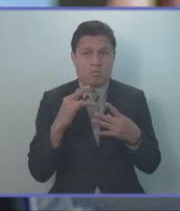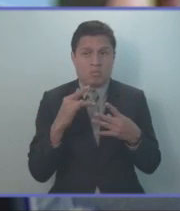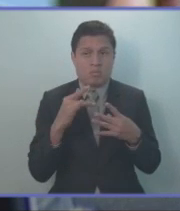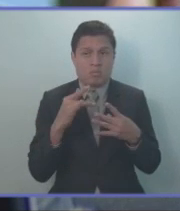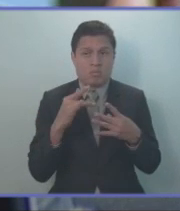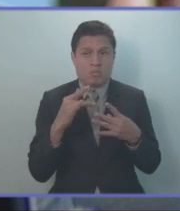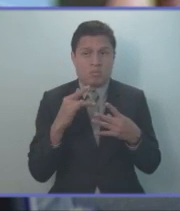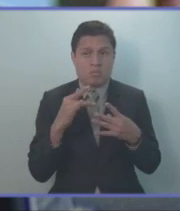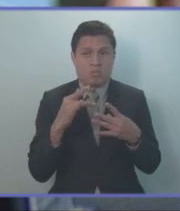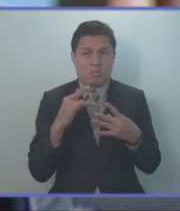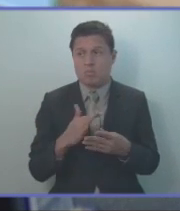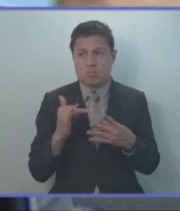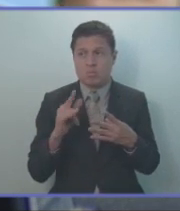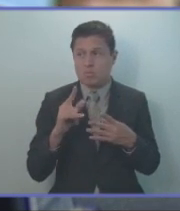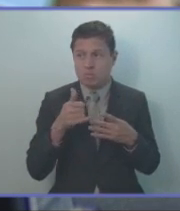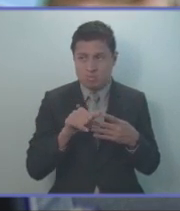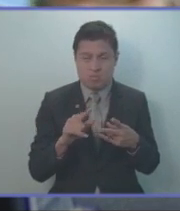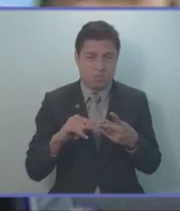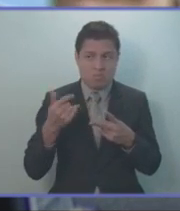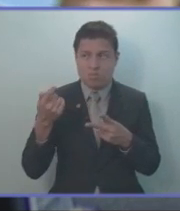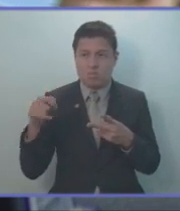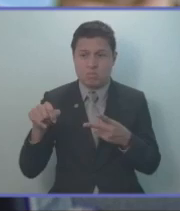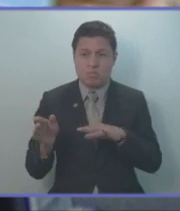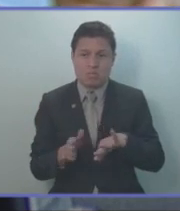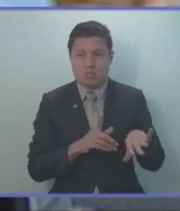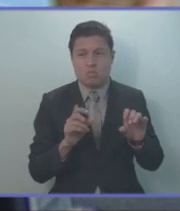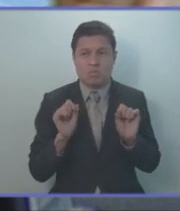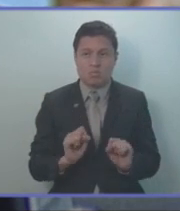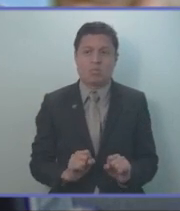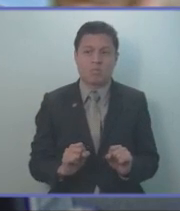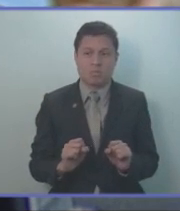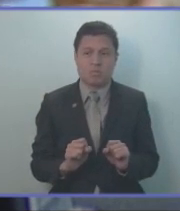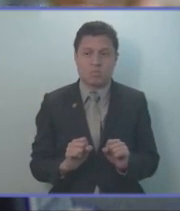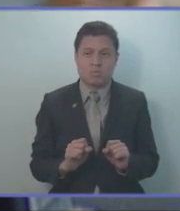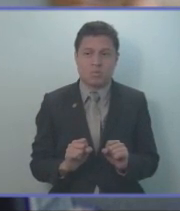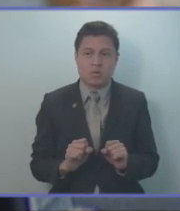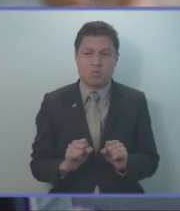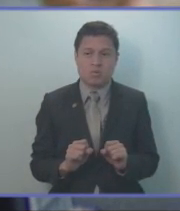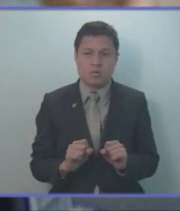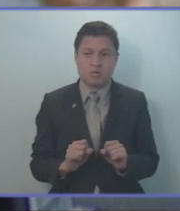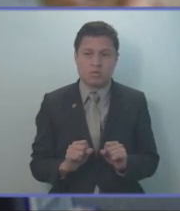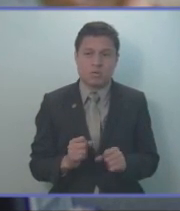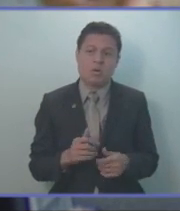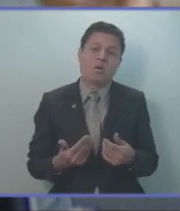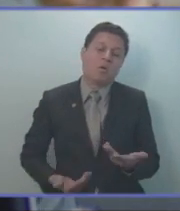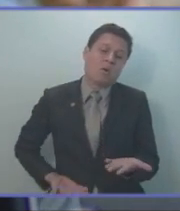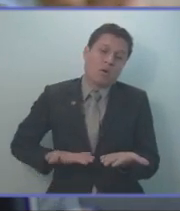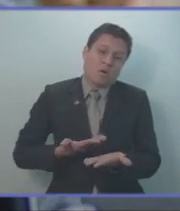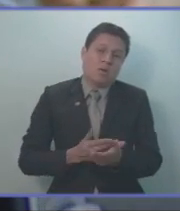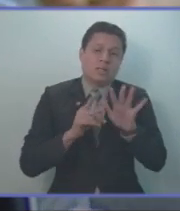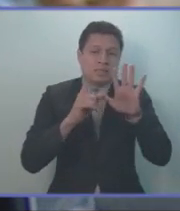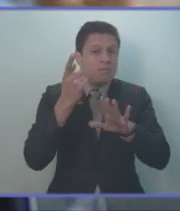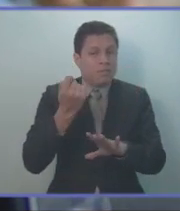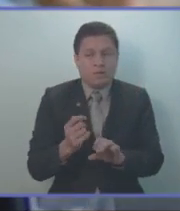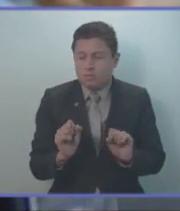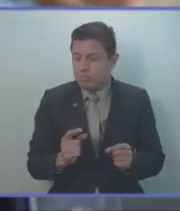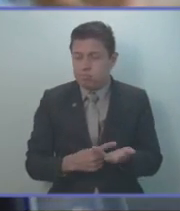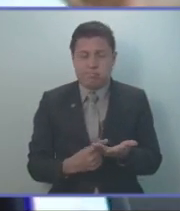desechado o no fuera ratificado, no podrá ser propuesto dentro de los próximos 6